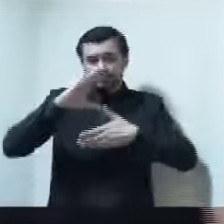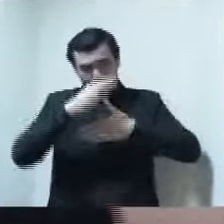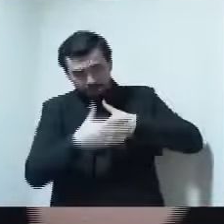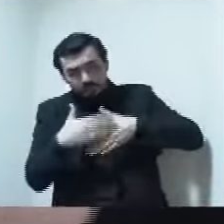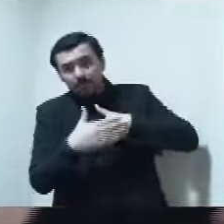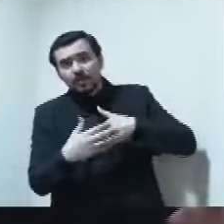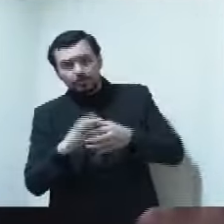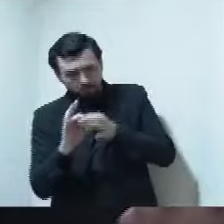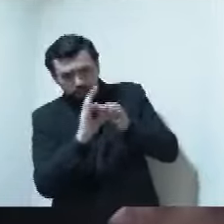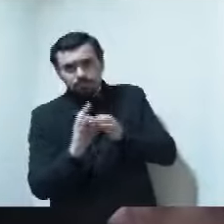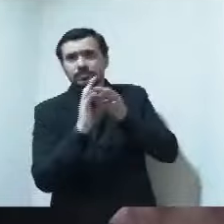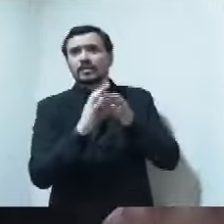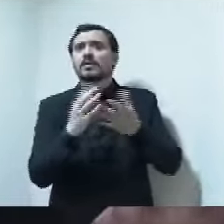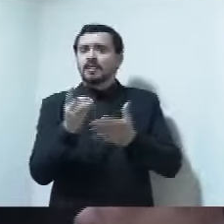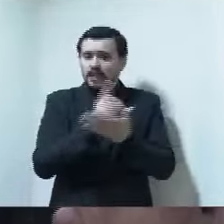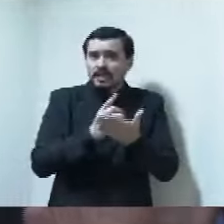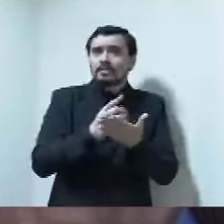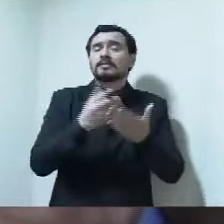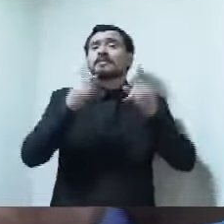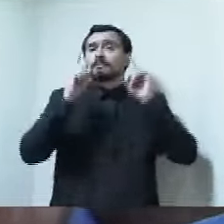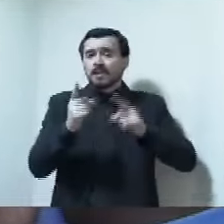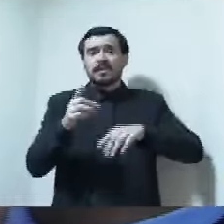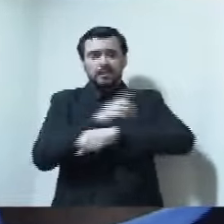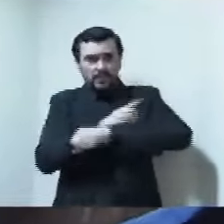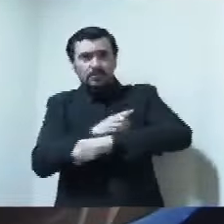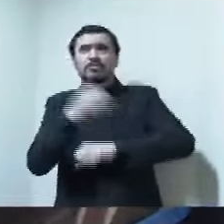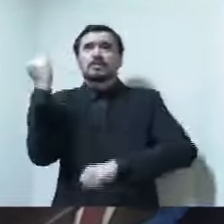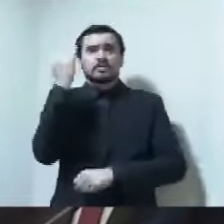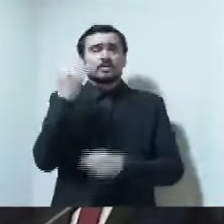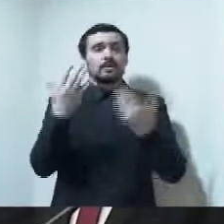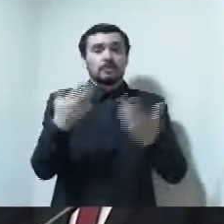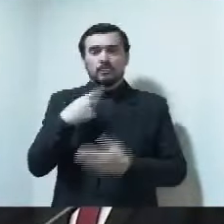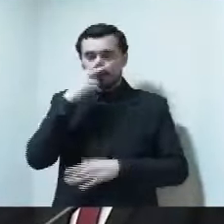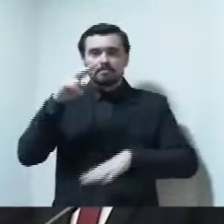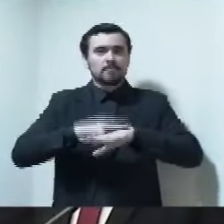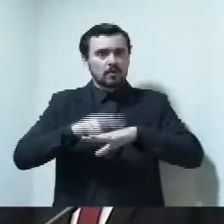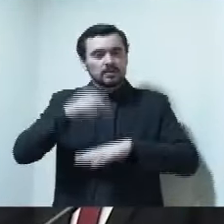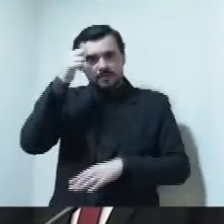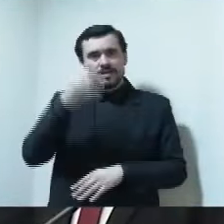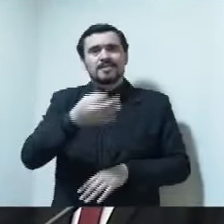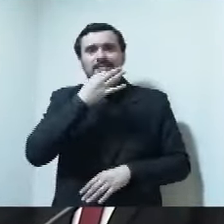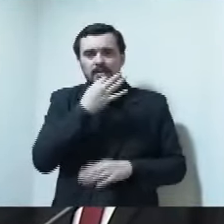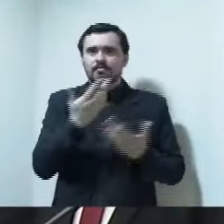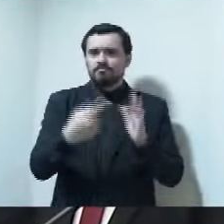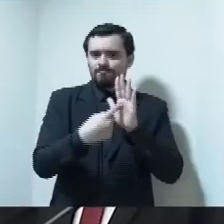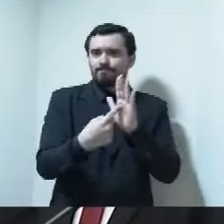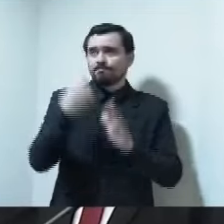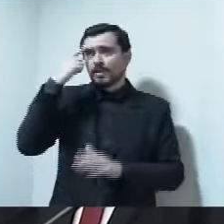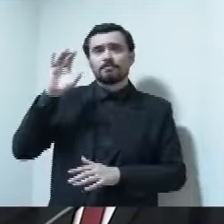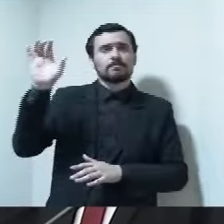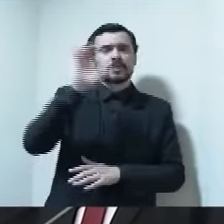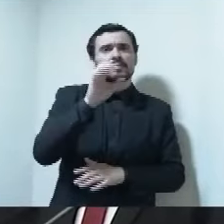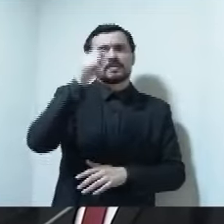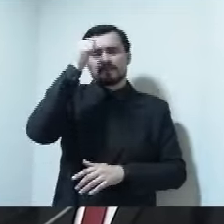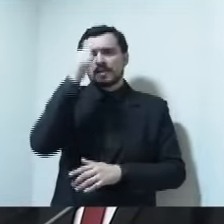actor principal en el derecho internacional. Quiero un Paraguay que sea ejemplo para otros países, ejemplo de